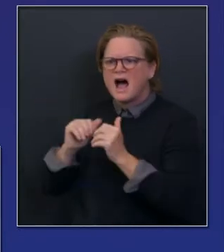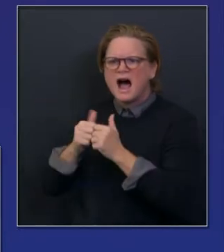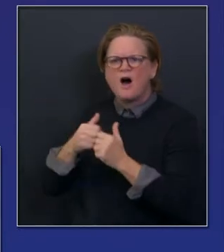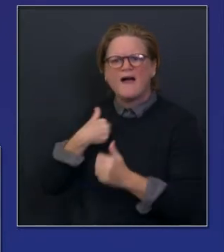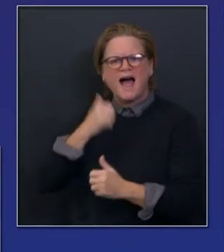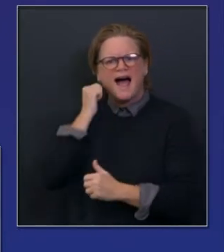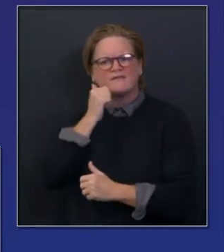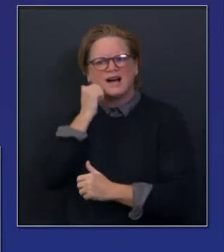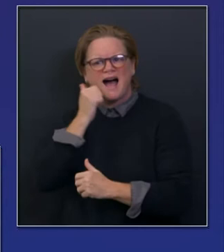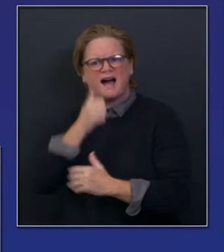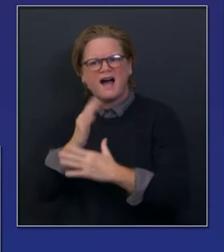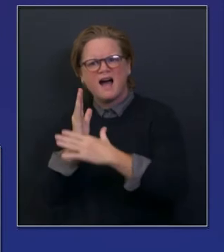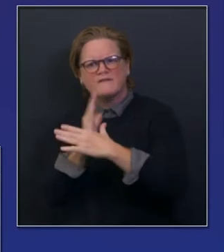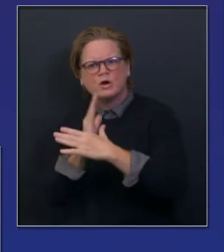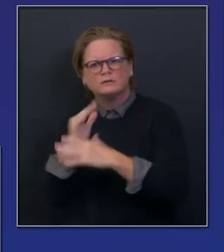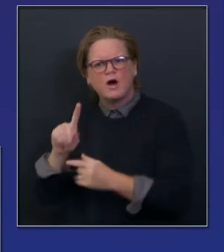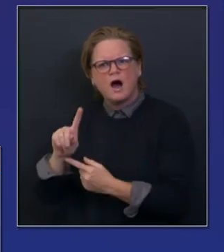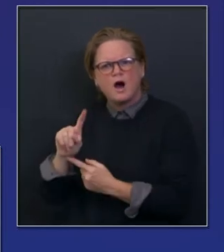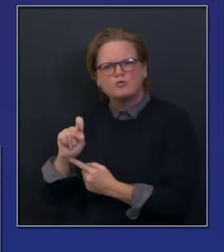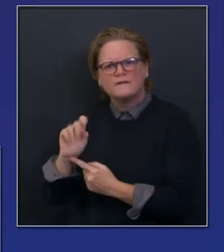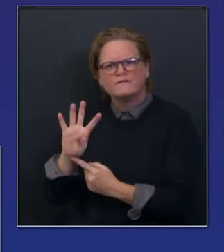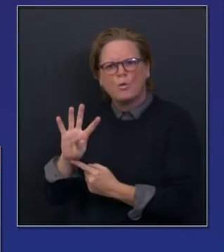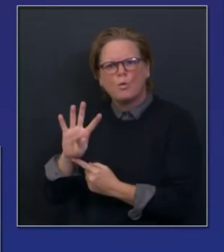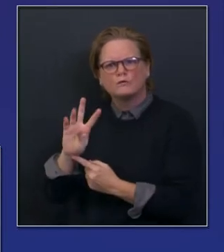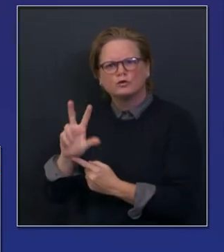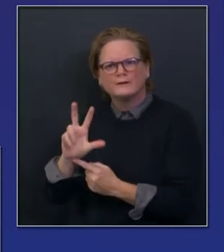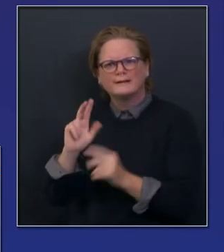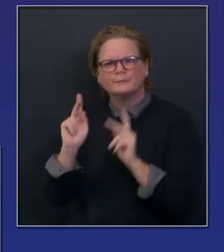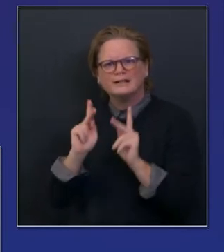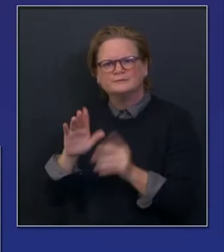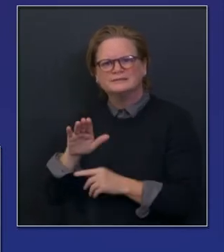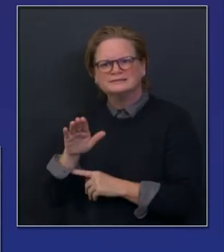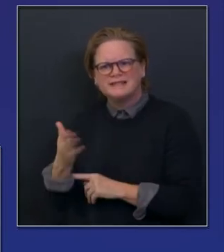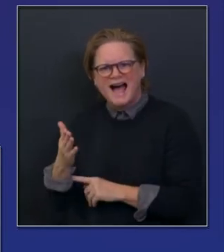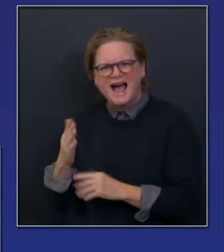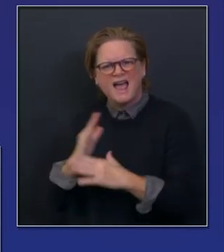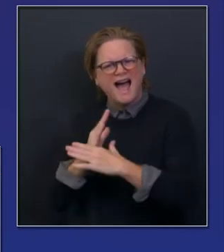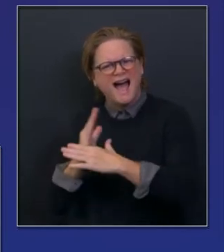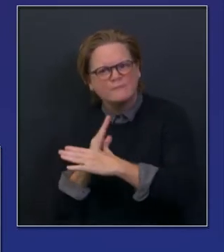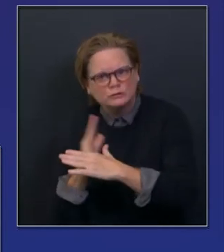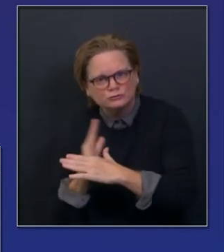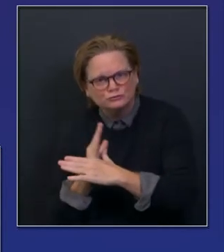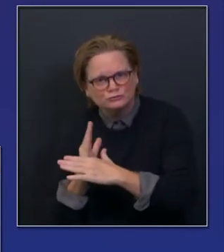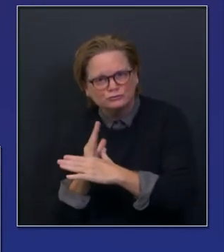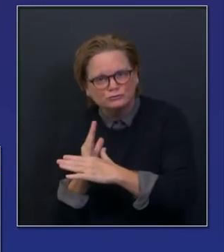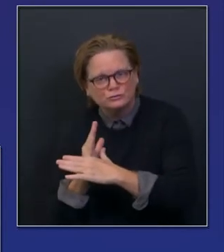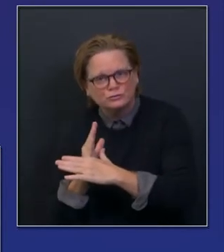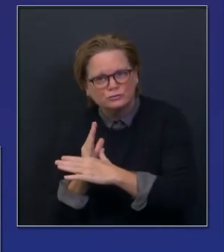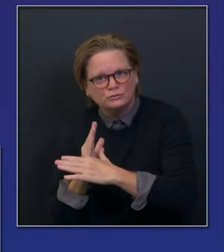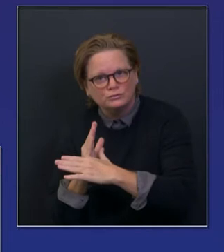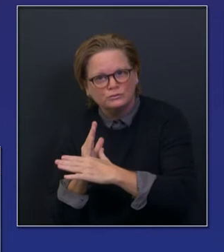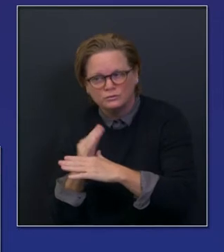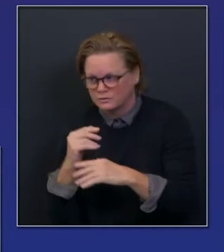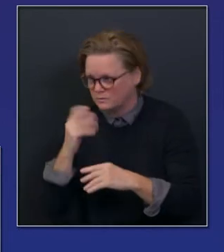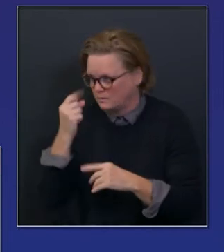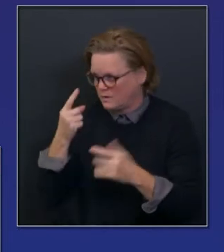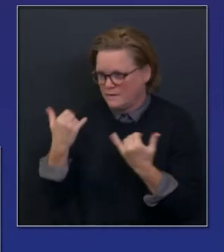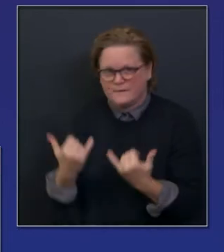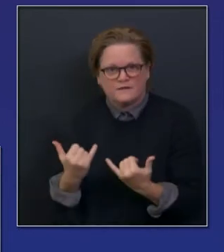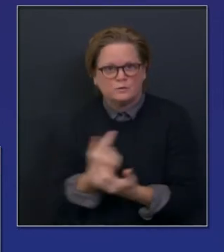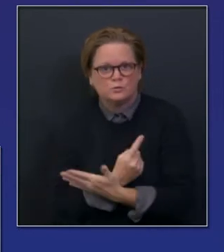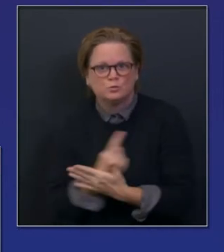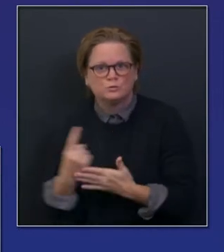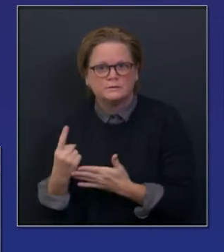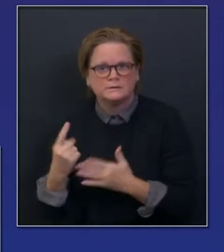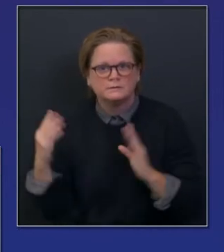de pérdida de vidas diarias. 163 es el promedio en los últimos 7 días. Compare el